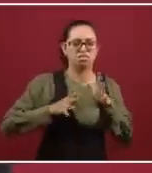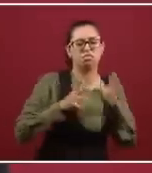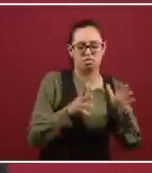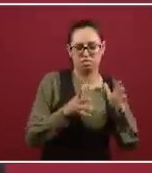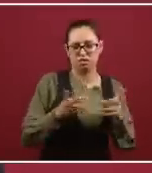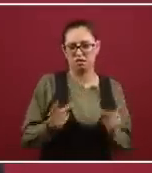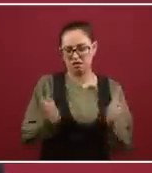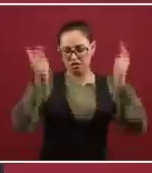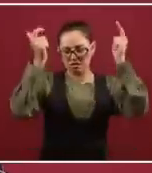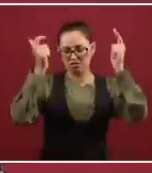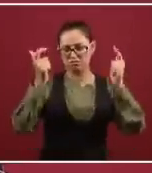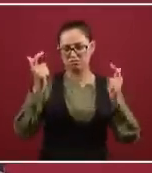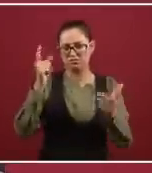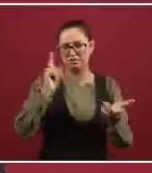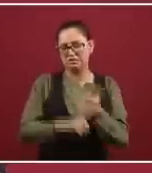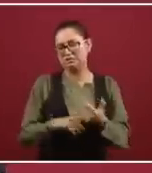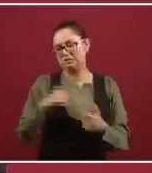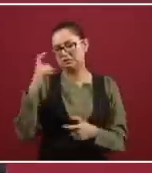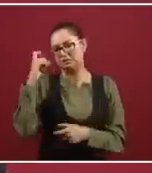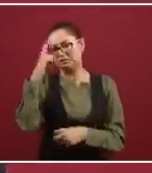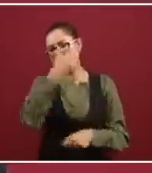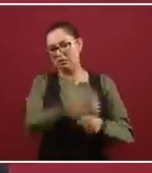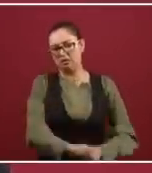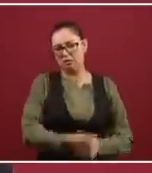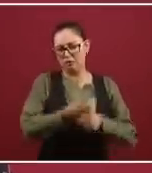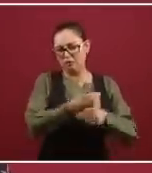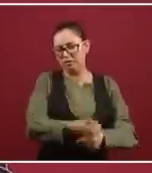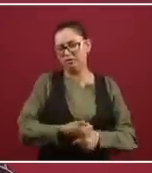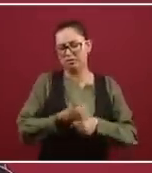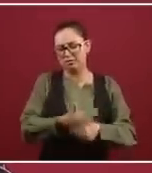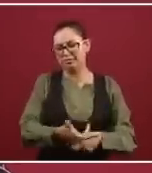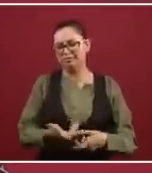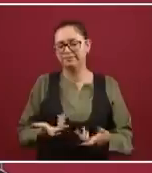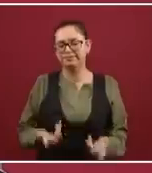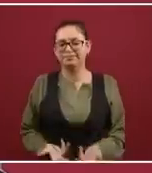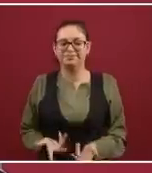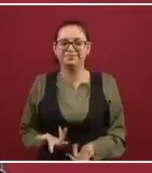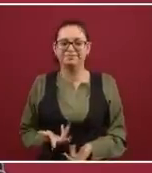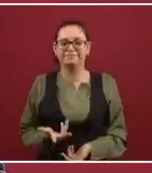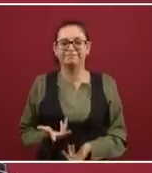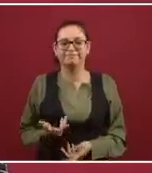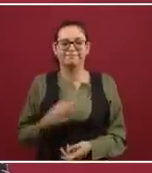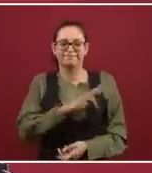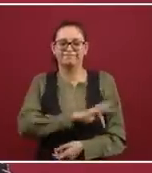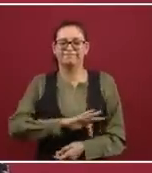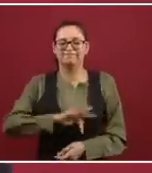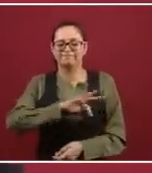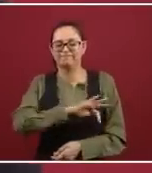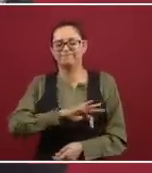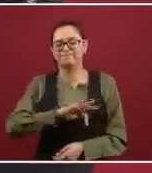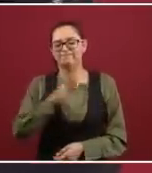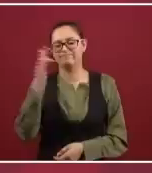complejo, desafortunado, de buscar la felicidad